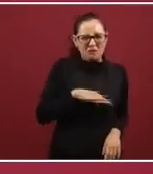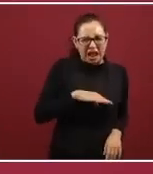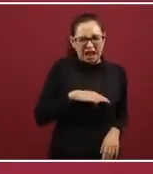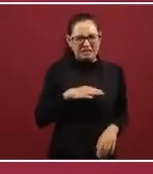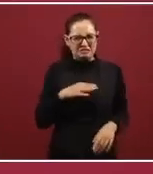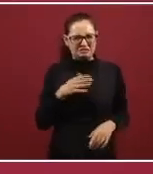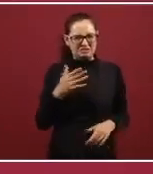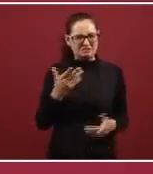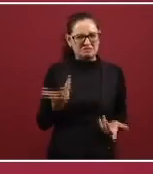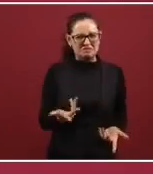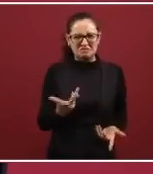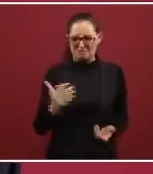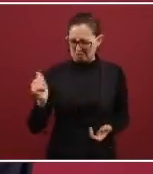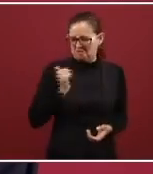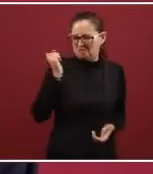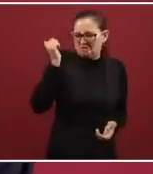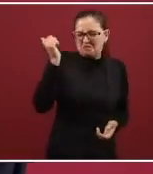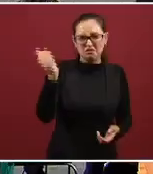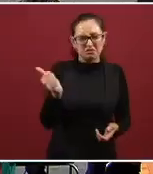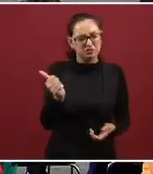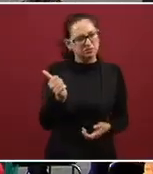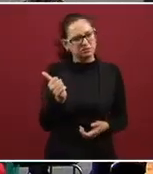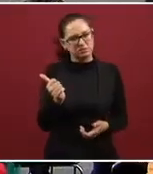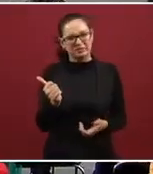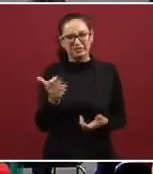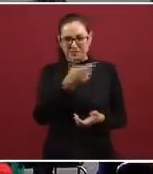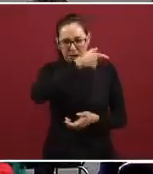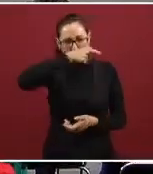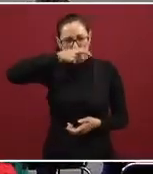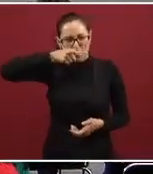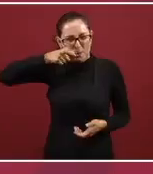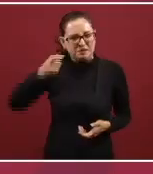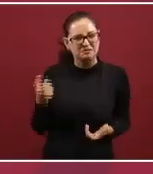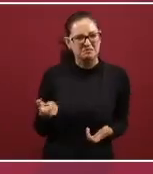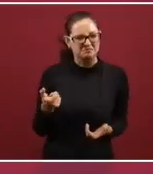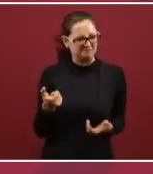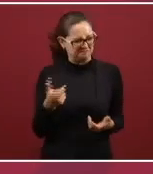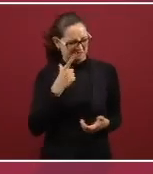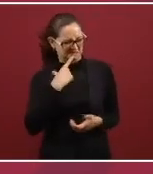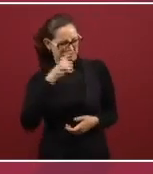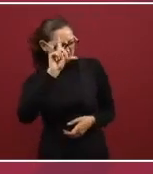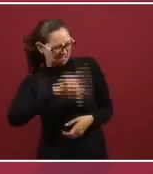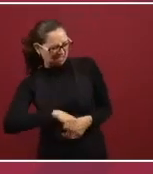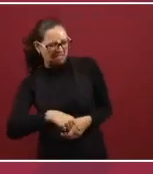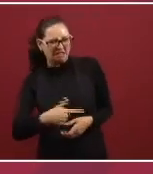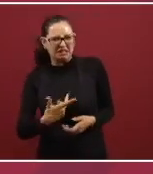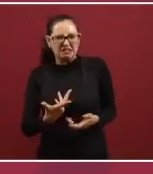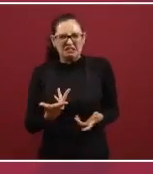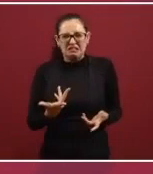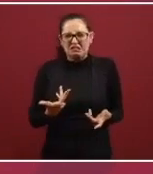los arribistas, los ambiciosos, vulgares, los que